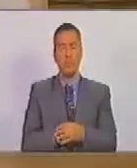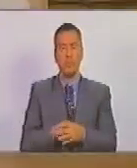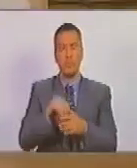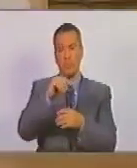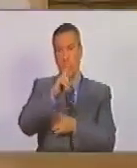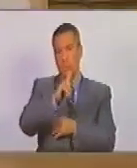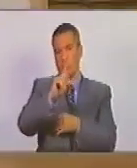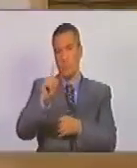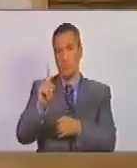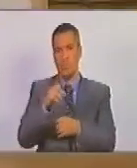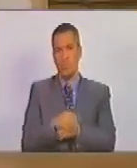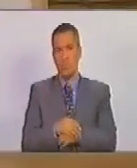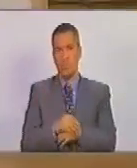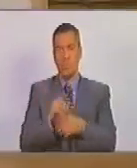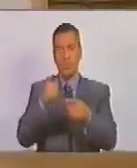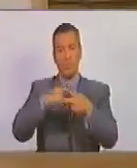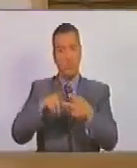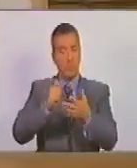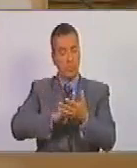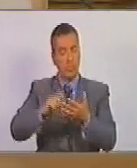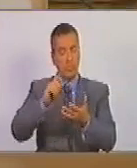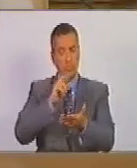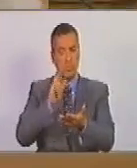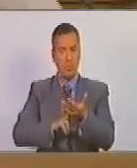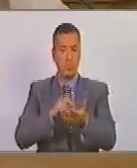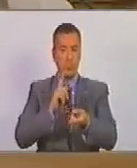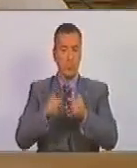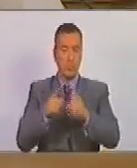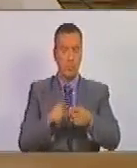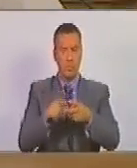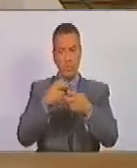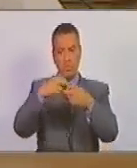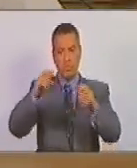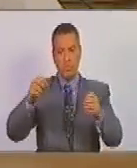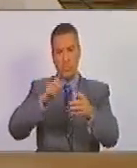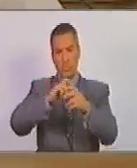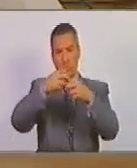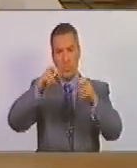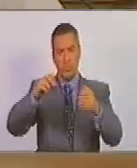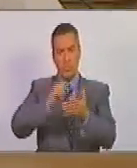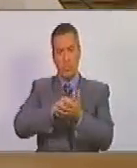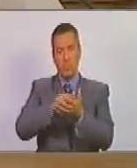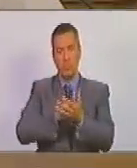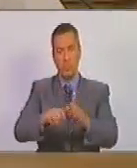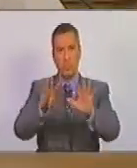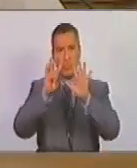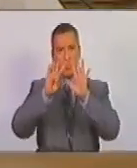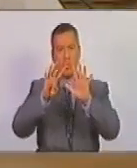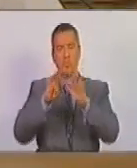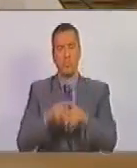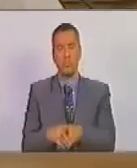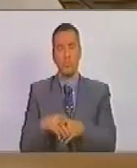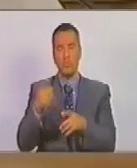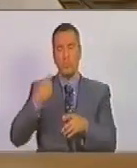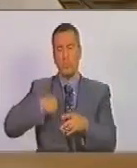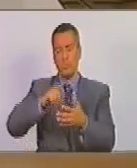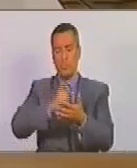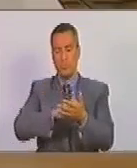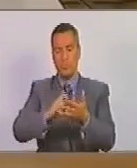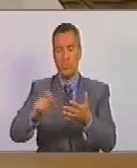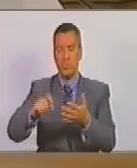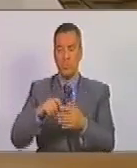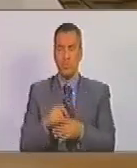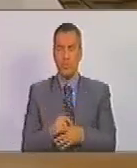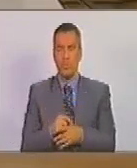Dicísimo primero. Se propone aprobar con modificación la denominación del epígrafe del artículo 9, el cual queda redactado en los